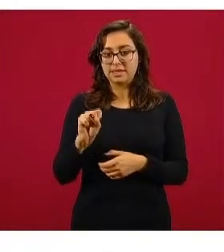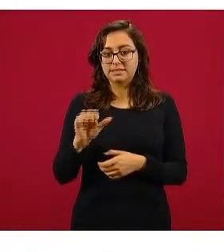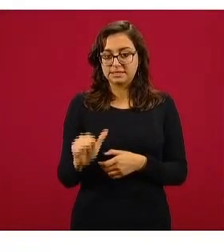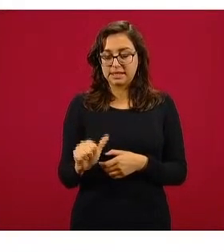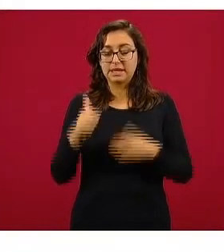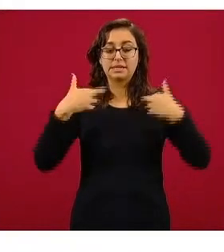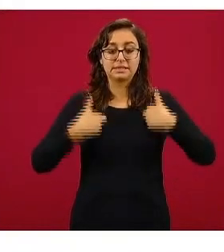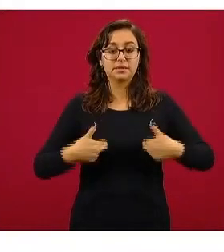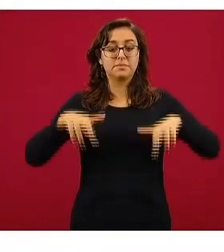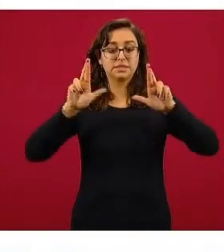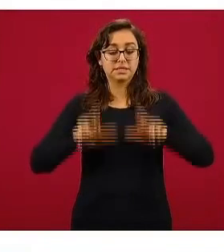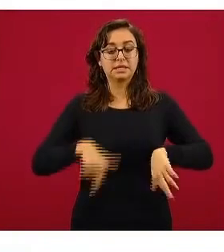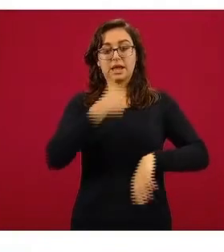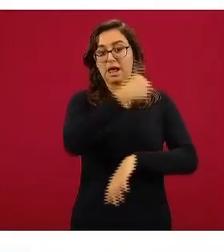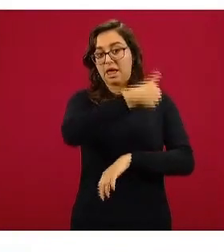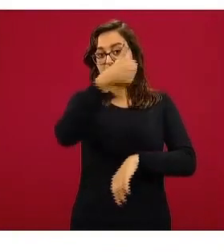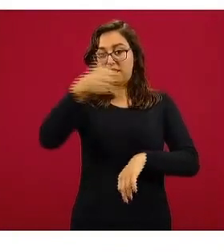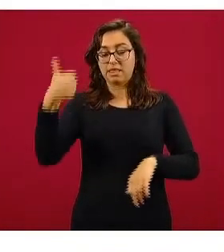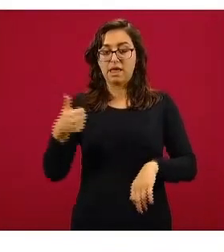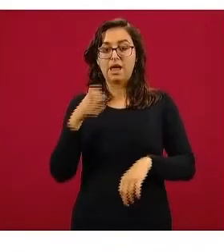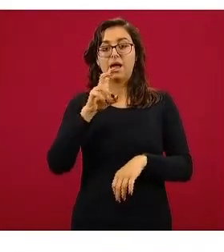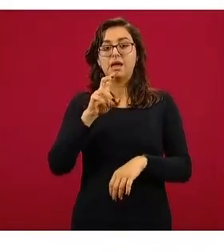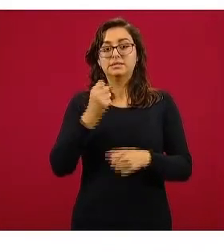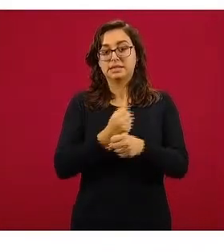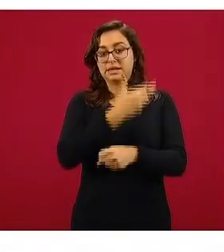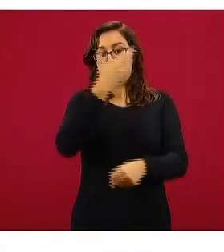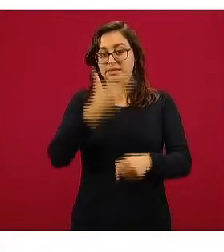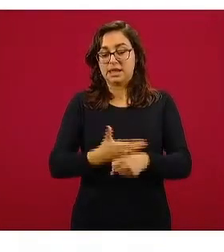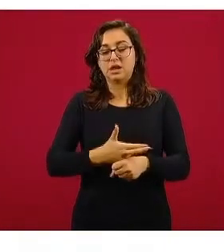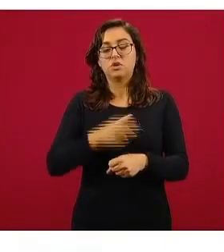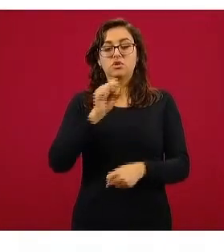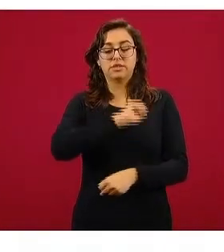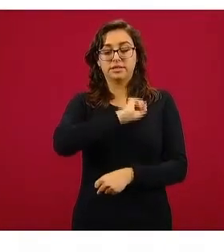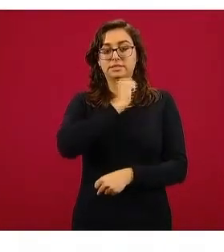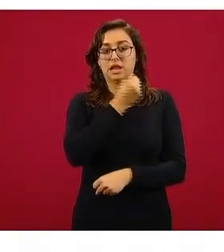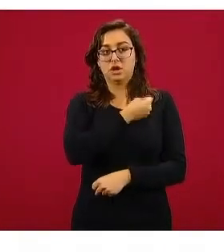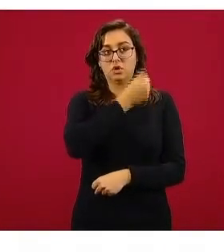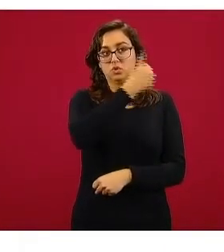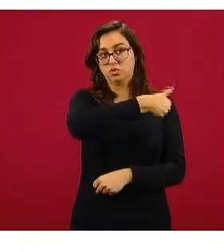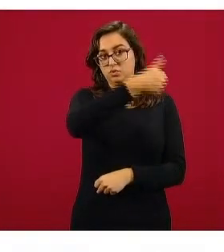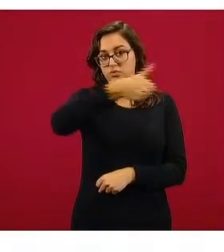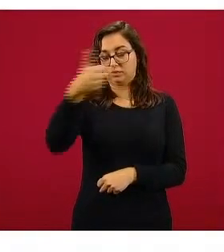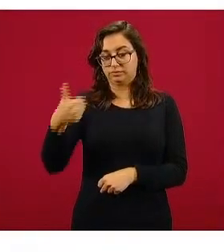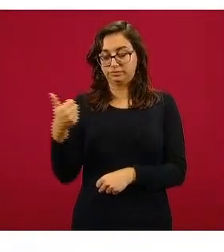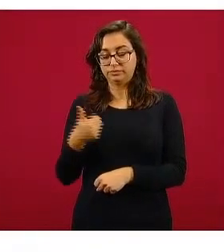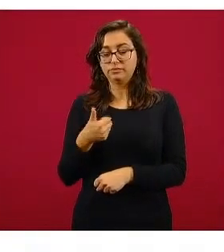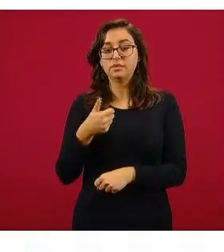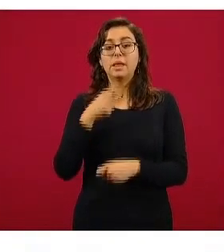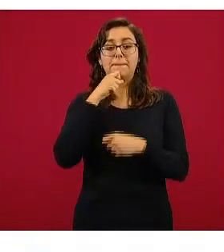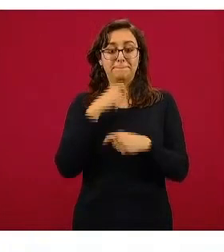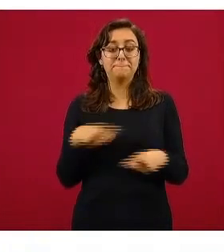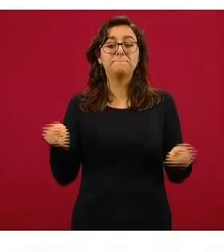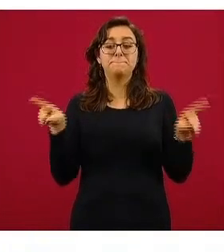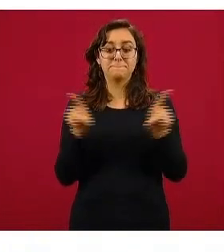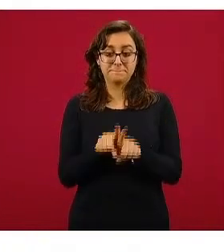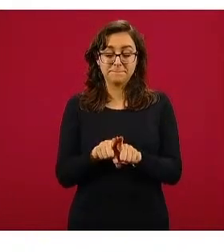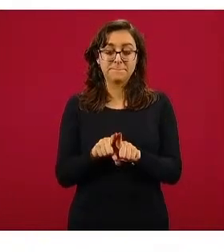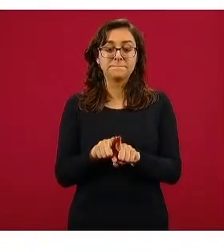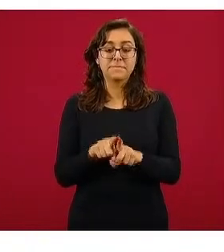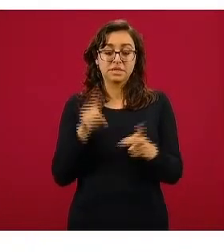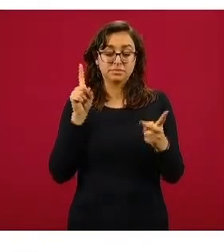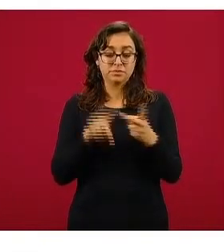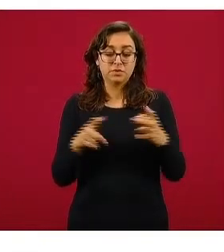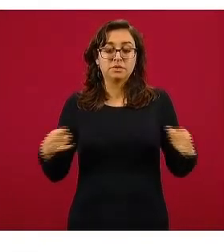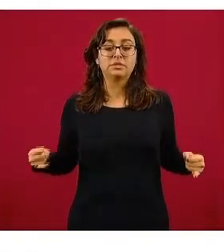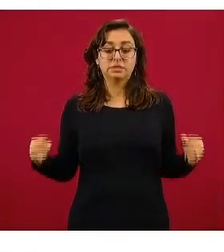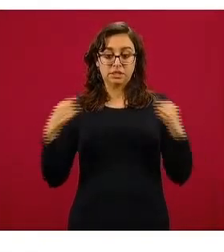por cada una de las 32 secretarías de salud, y además de del sector, de las unidades